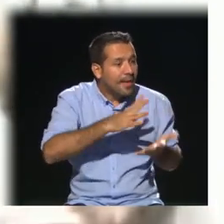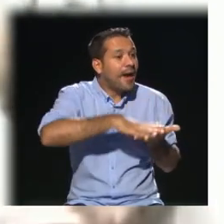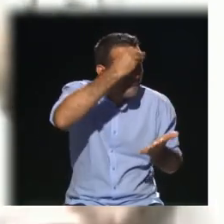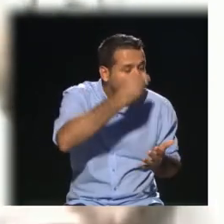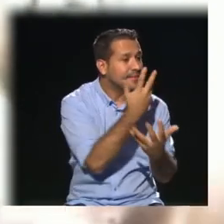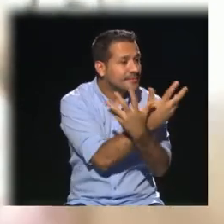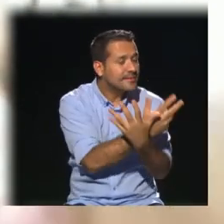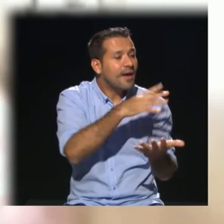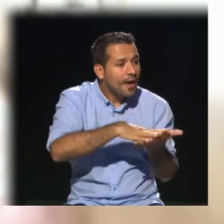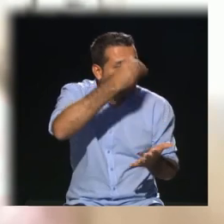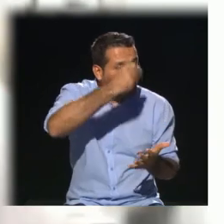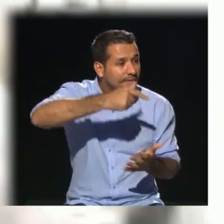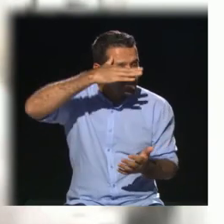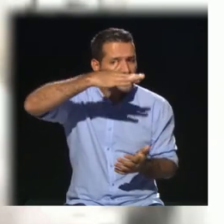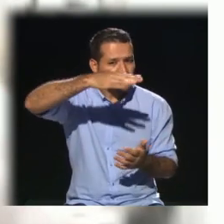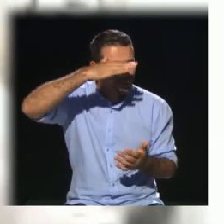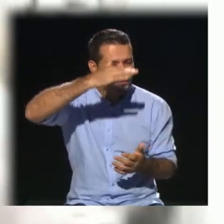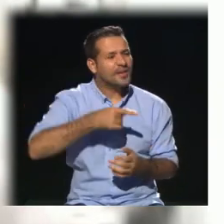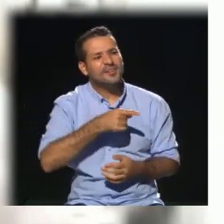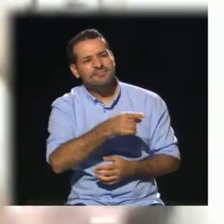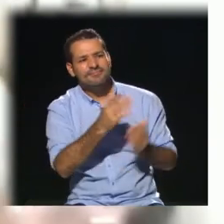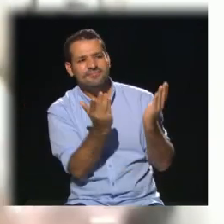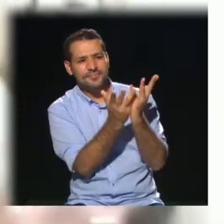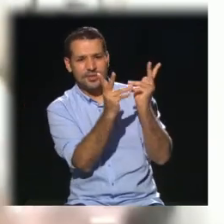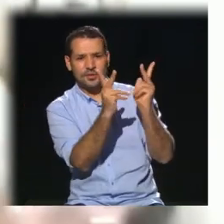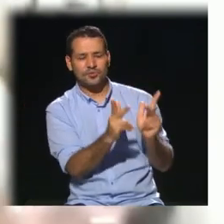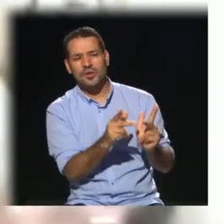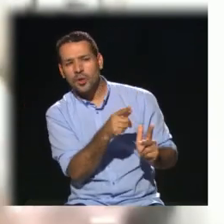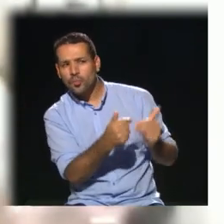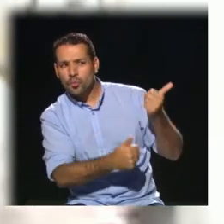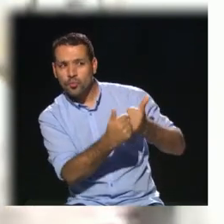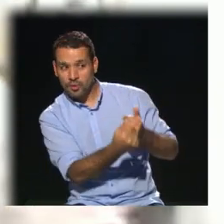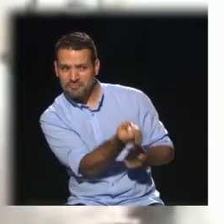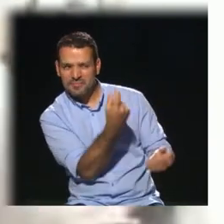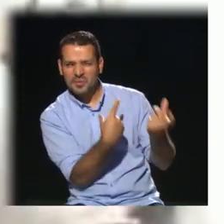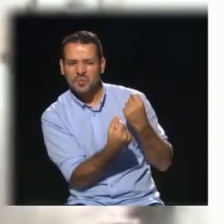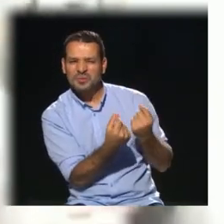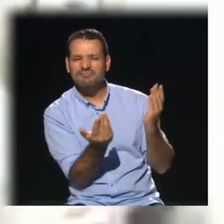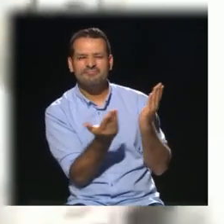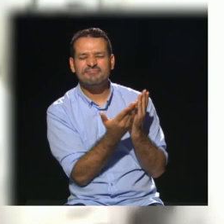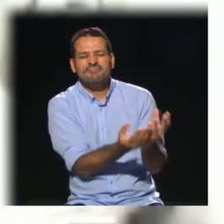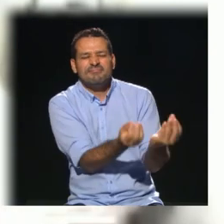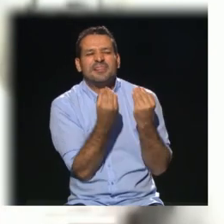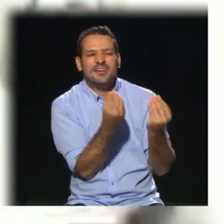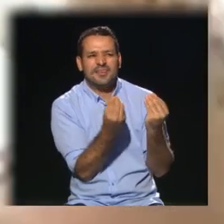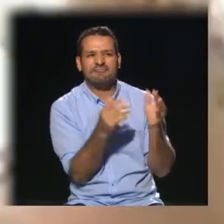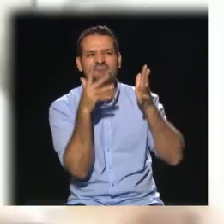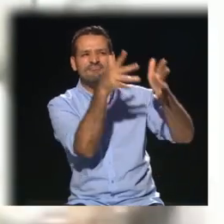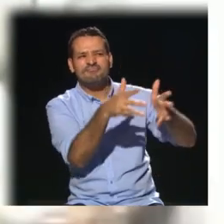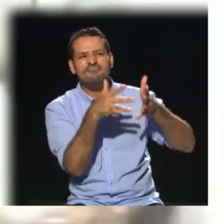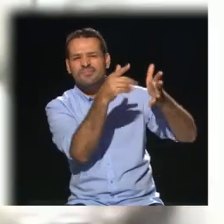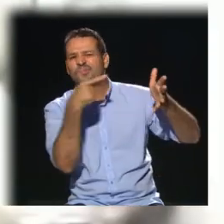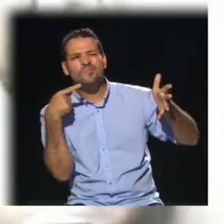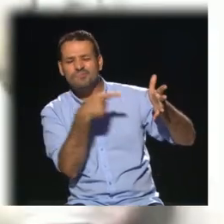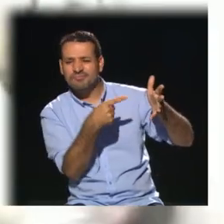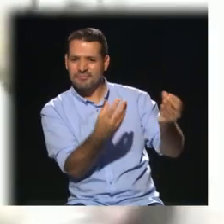las ciencias naturales. Cuando el estudiante, en el fondo, lo que nos está preguntando es, profe, esto